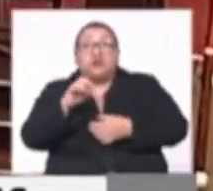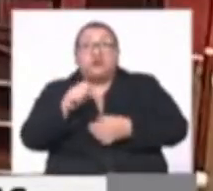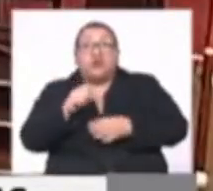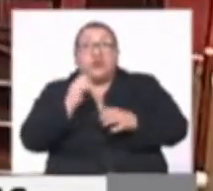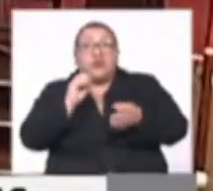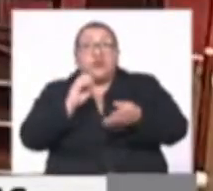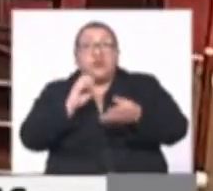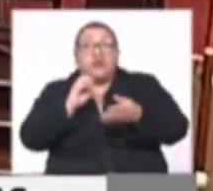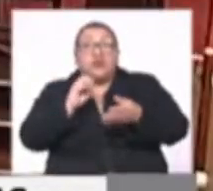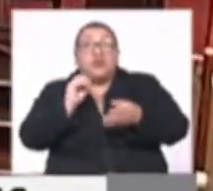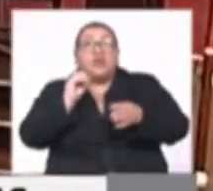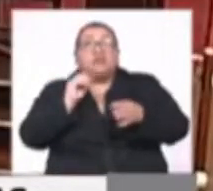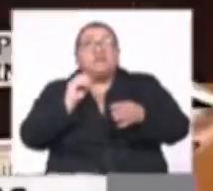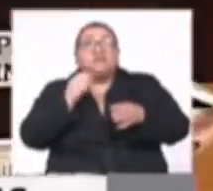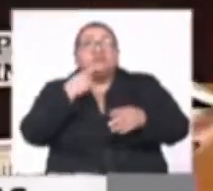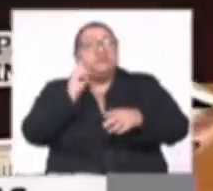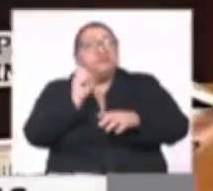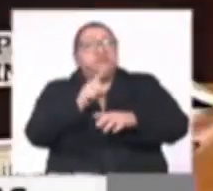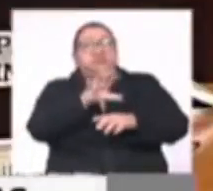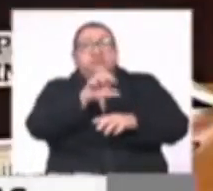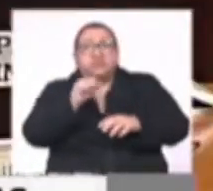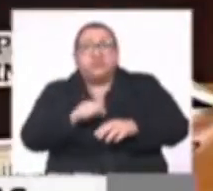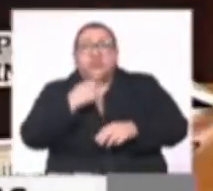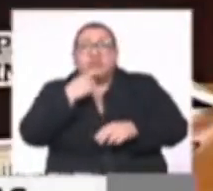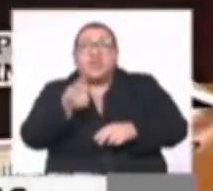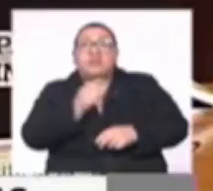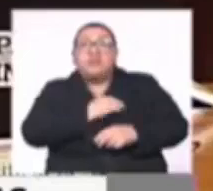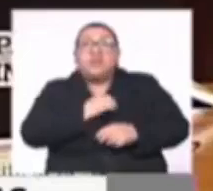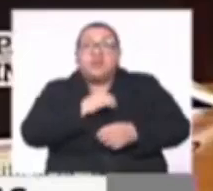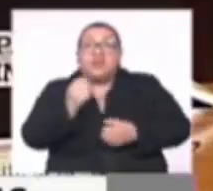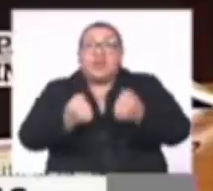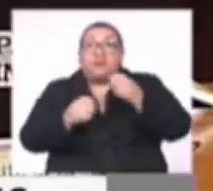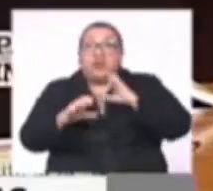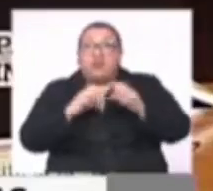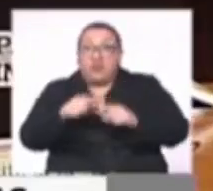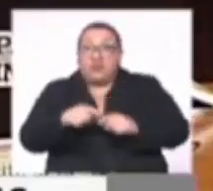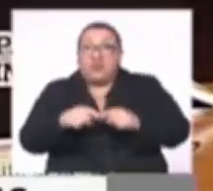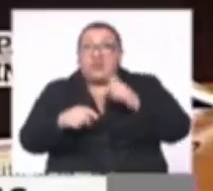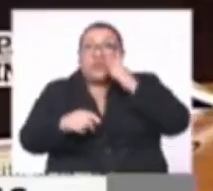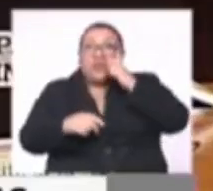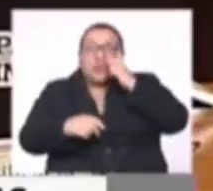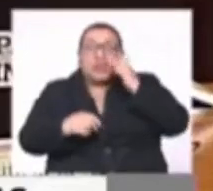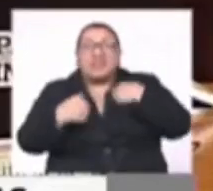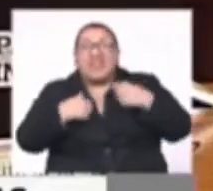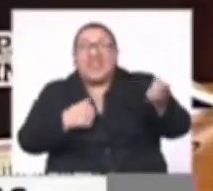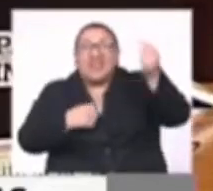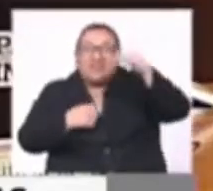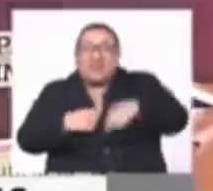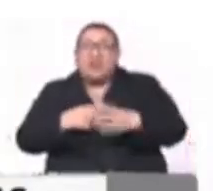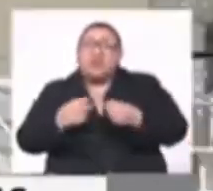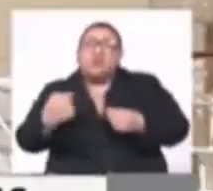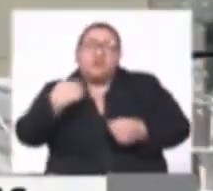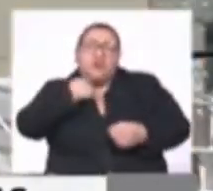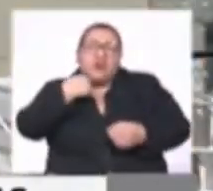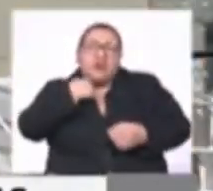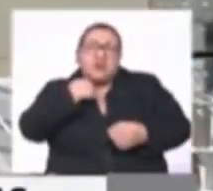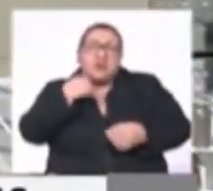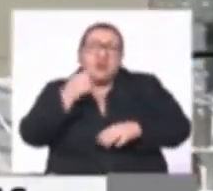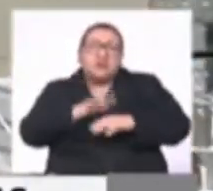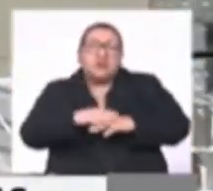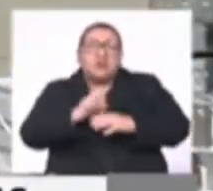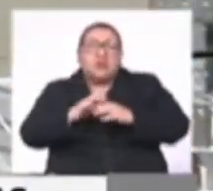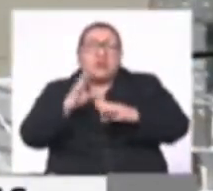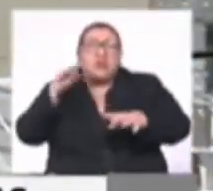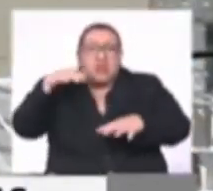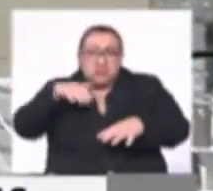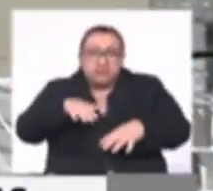interpelación presentadas contra el ministro de Transportes y Comunicaciones, Raúl Reyes Espejo, quien deberá responder por las fallas registradas en las luces de la pista